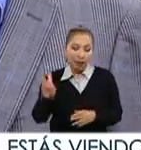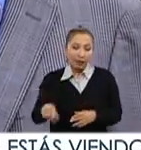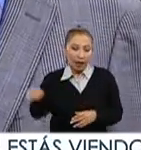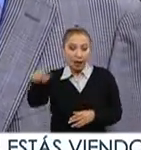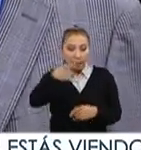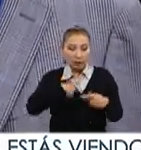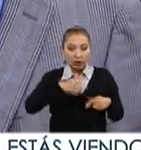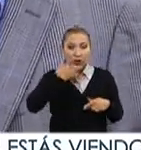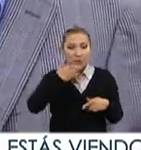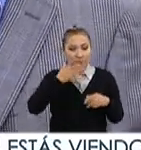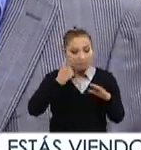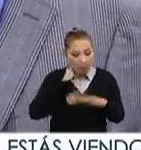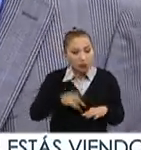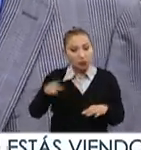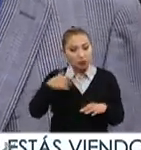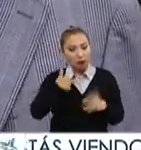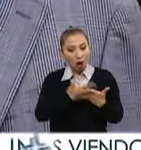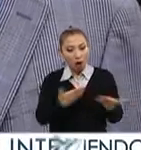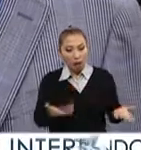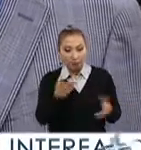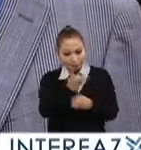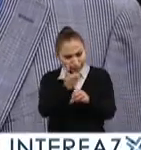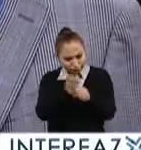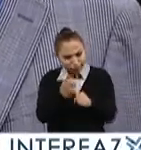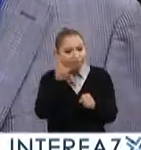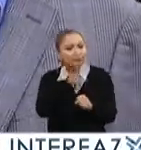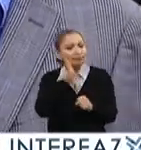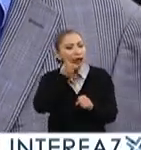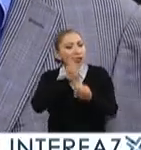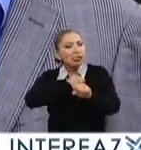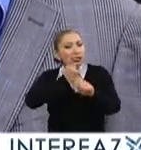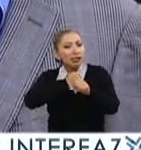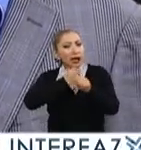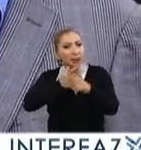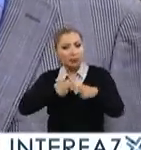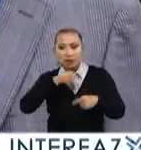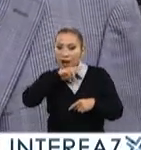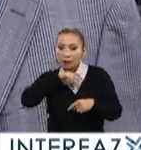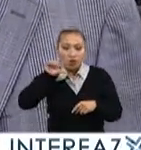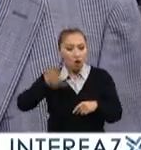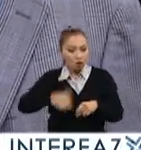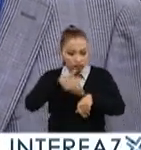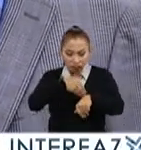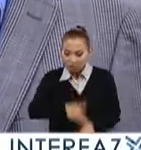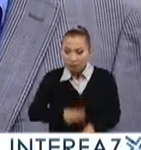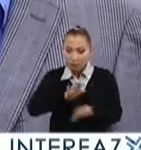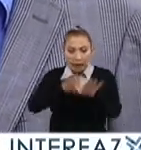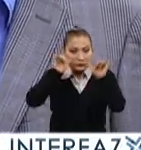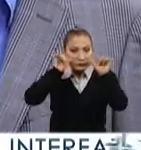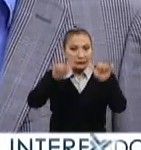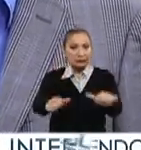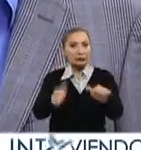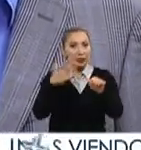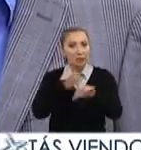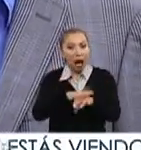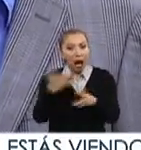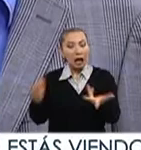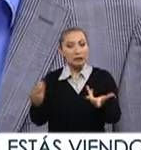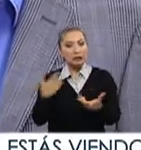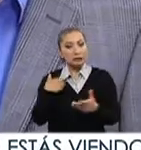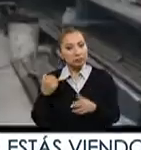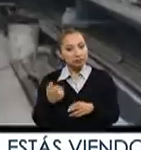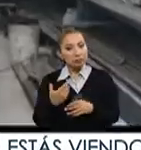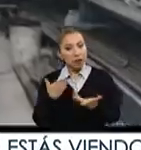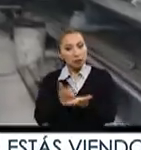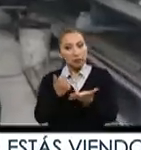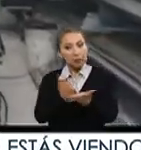que la gente lo hace más. Cuando ahora son invitados a un simulacro, la gente atiende, la gente pone mucho más interés, pone mucho más